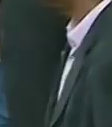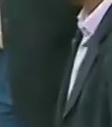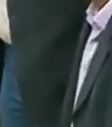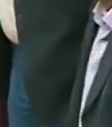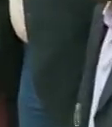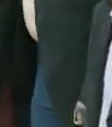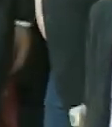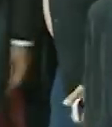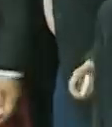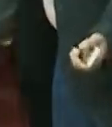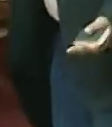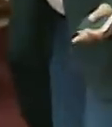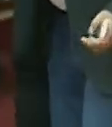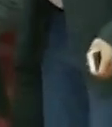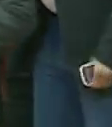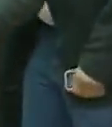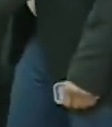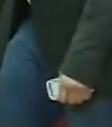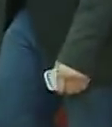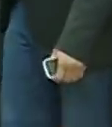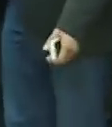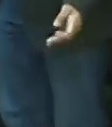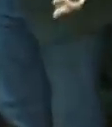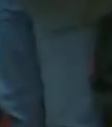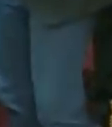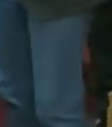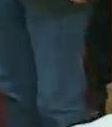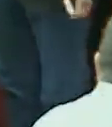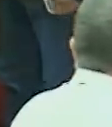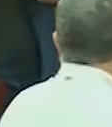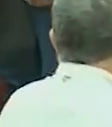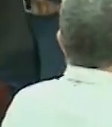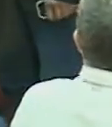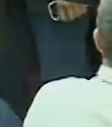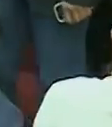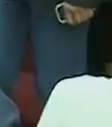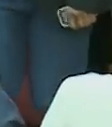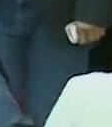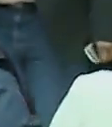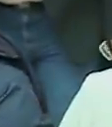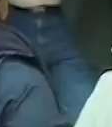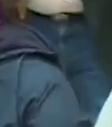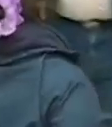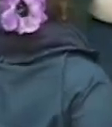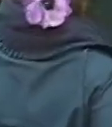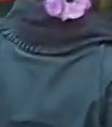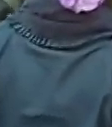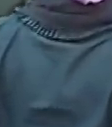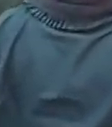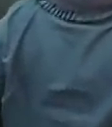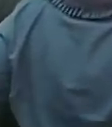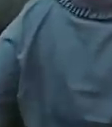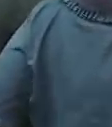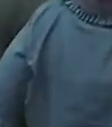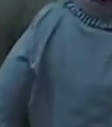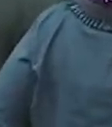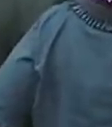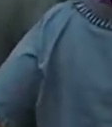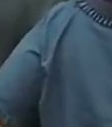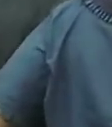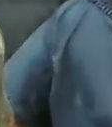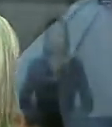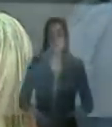hoy la Asamblea Nacional Constituyente aprobó el punto único de proyecto de ley de régimen tributario para el